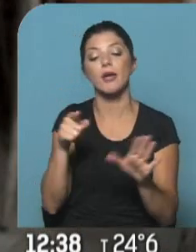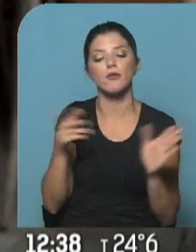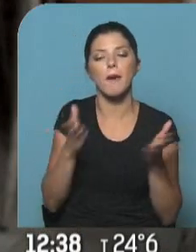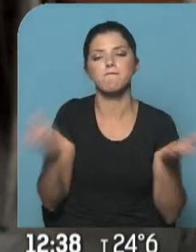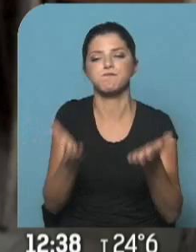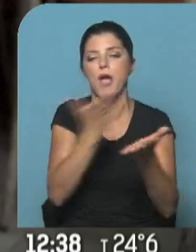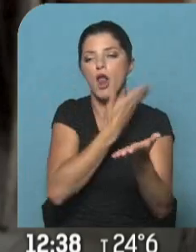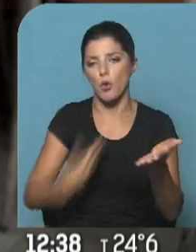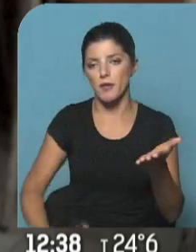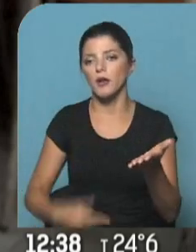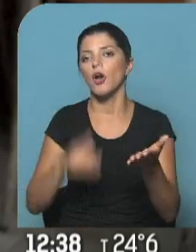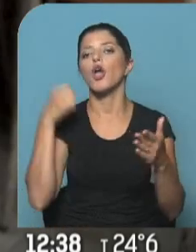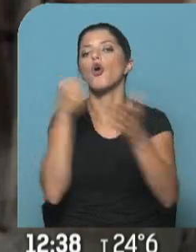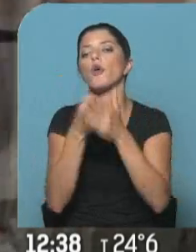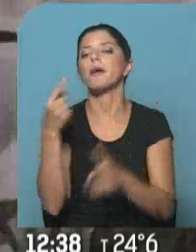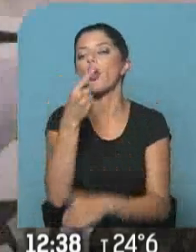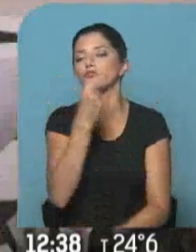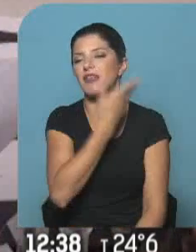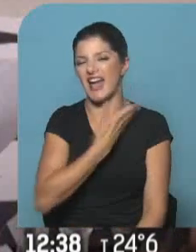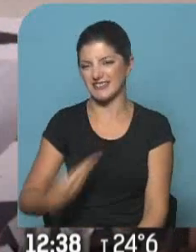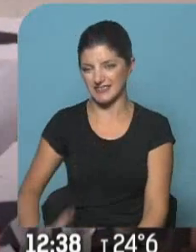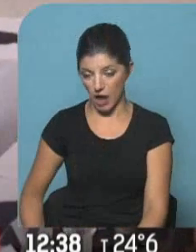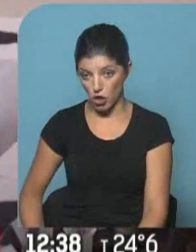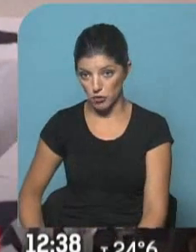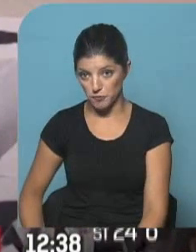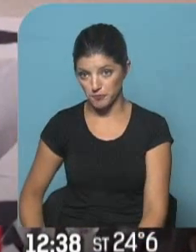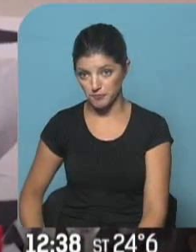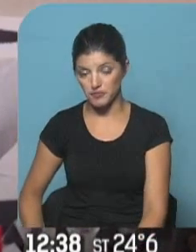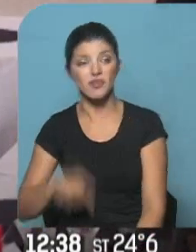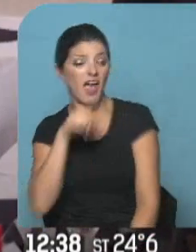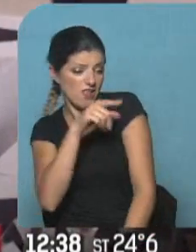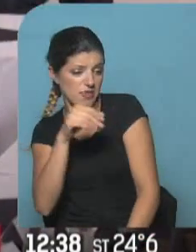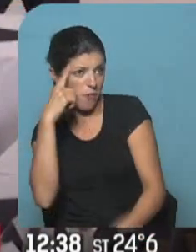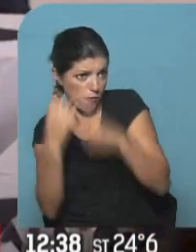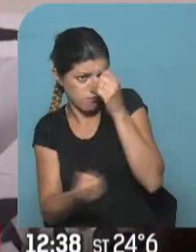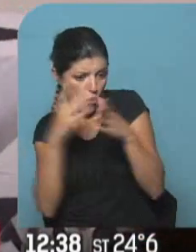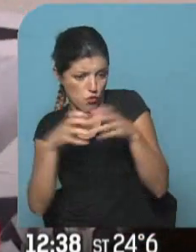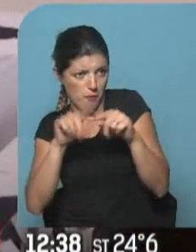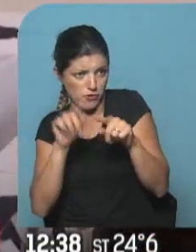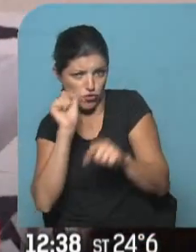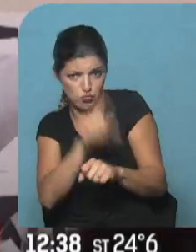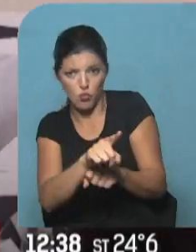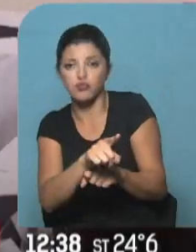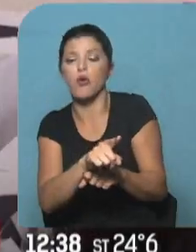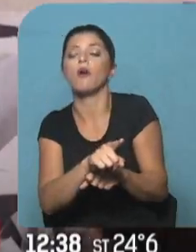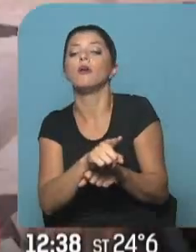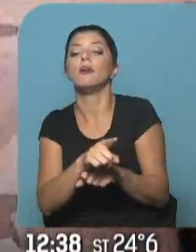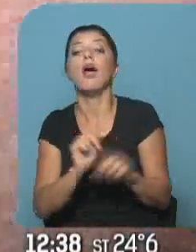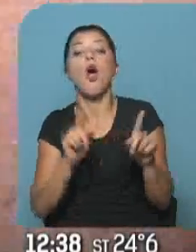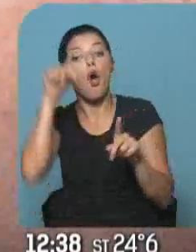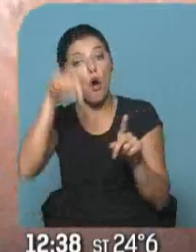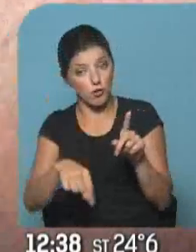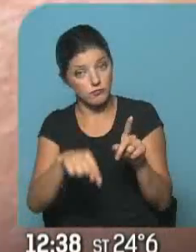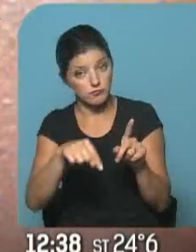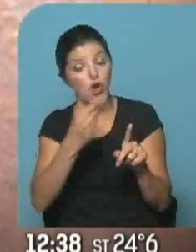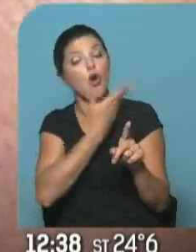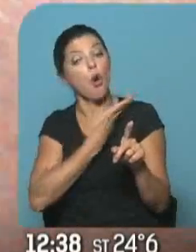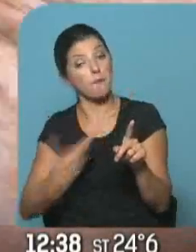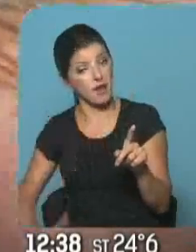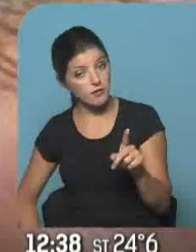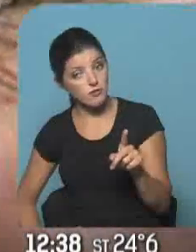literalmente un golpe de Estado, proponiéndole a Moreno crear su propio movimiento alternativo y calificando al actual gobierno de Ecuador como